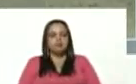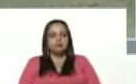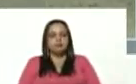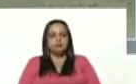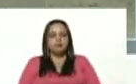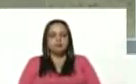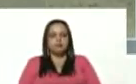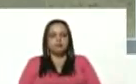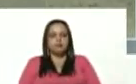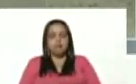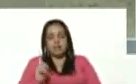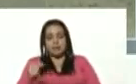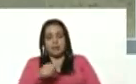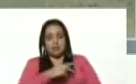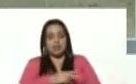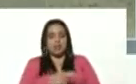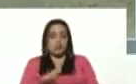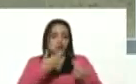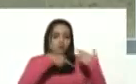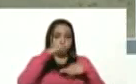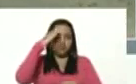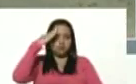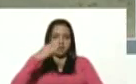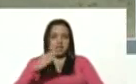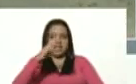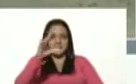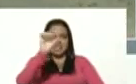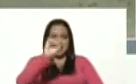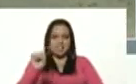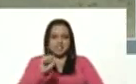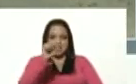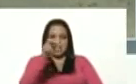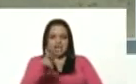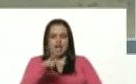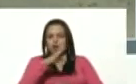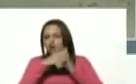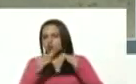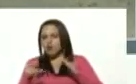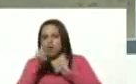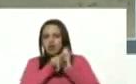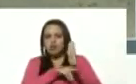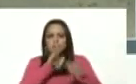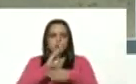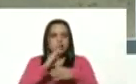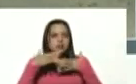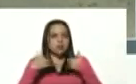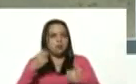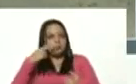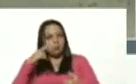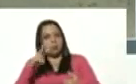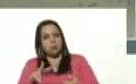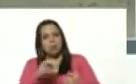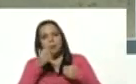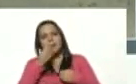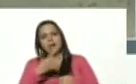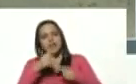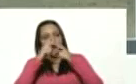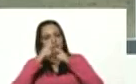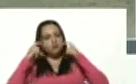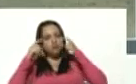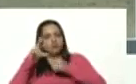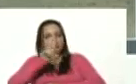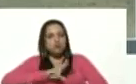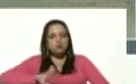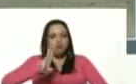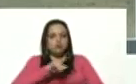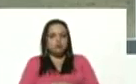general César Olivero, y con todas las medidas de bioseguridad, porque los veo bien protegidos.